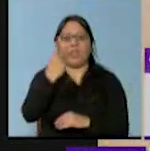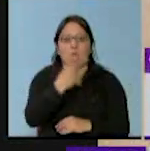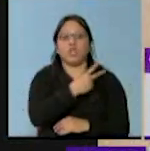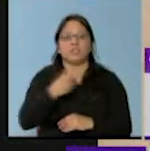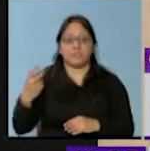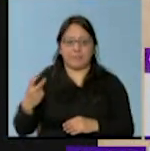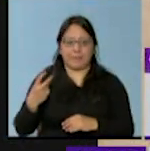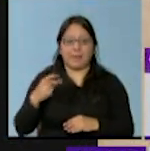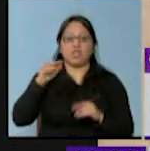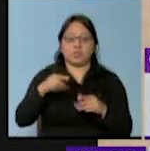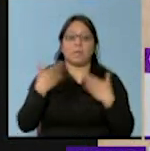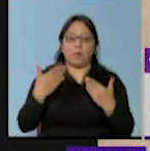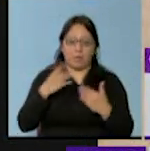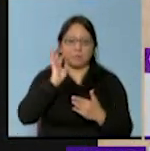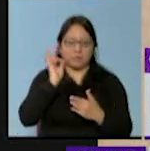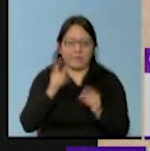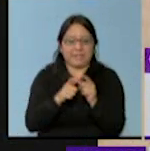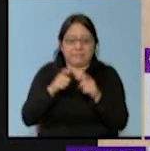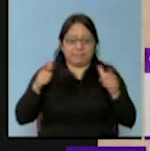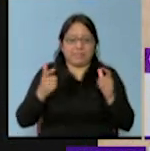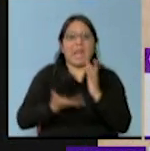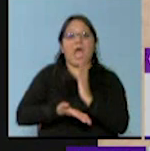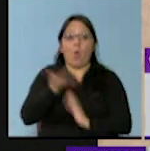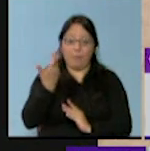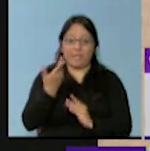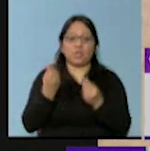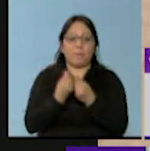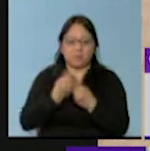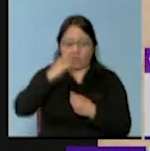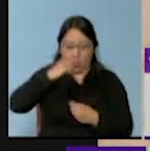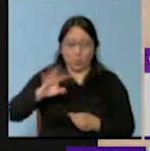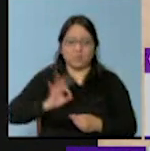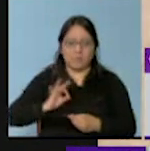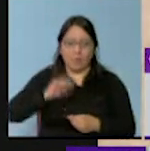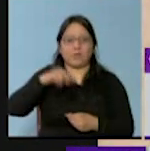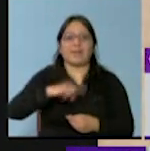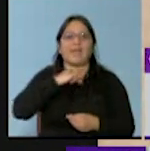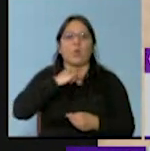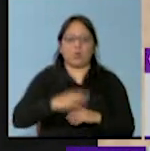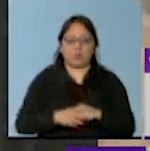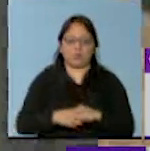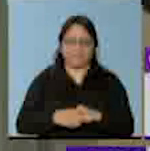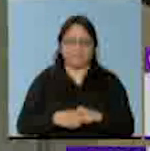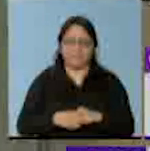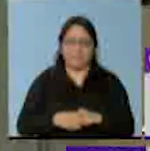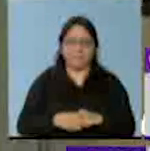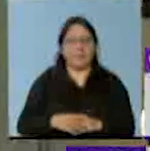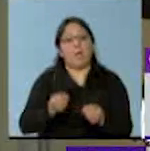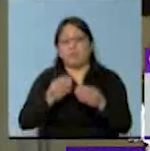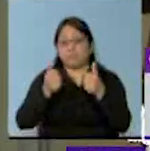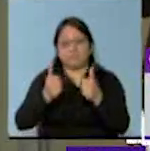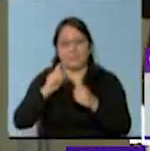de decir de que el crecimiento ha sido realmente notable en este último año en la provincia bueno carlos realmente estos aspectos son muy